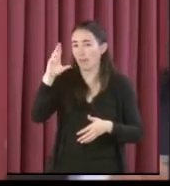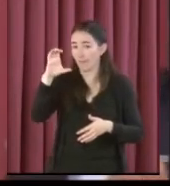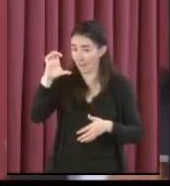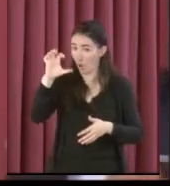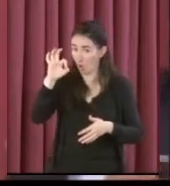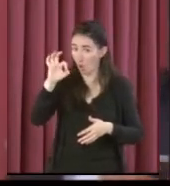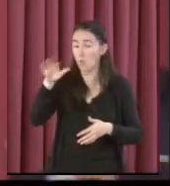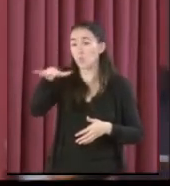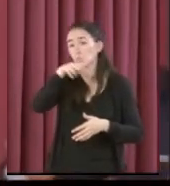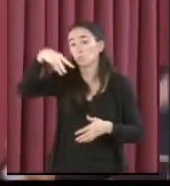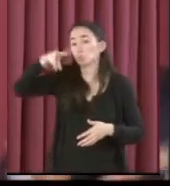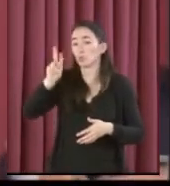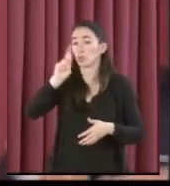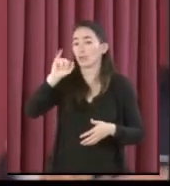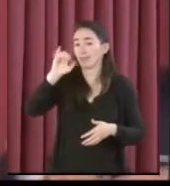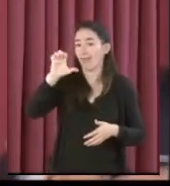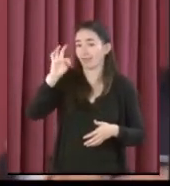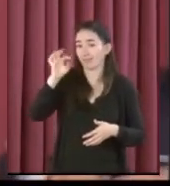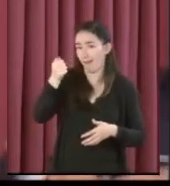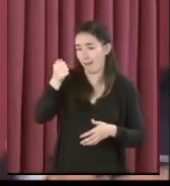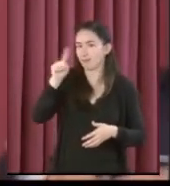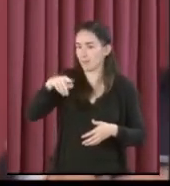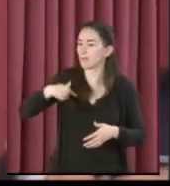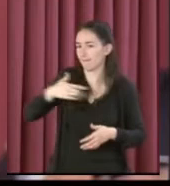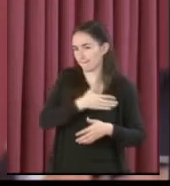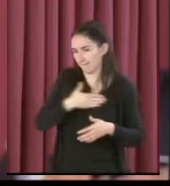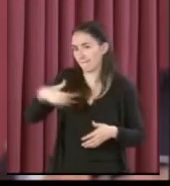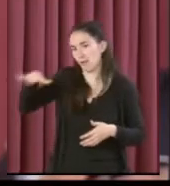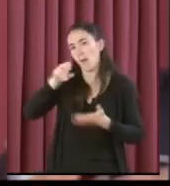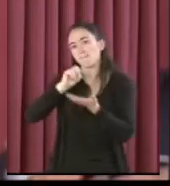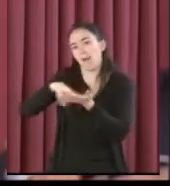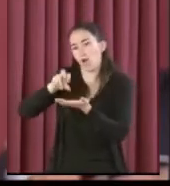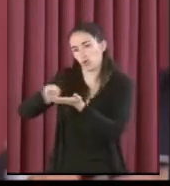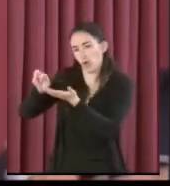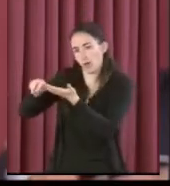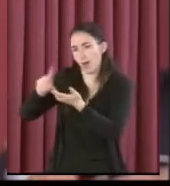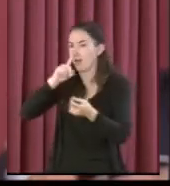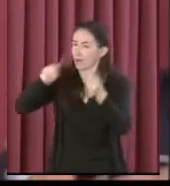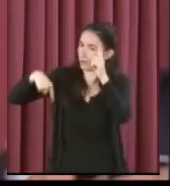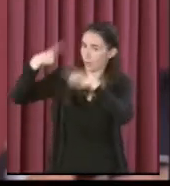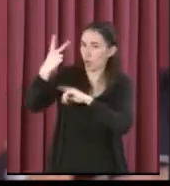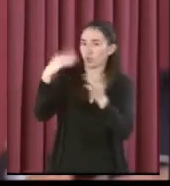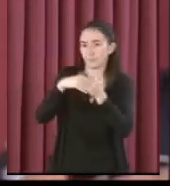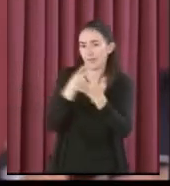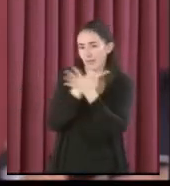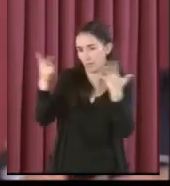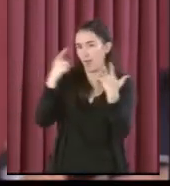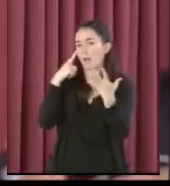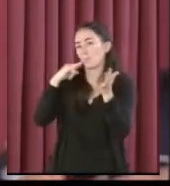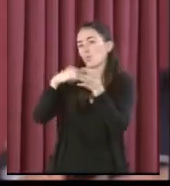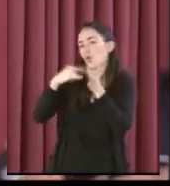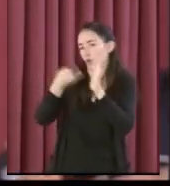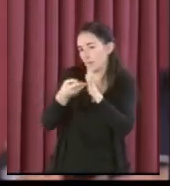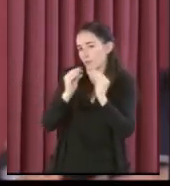en el primer trimestre del 2017. Pero una ciudad amable, como les decía al principio, es también